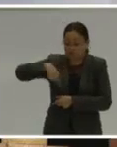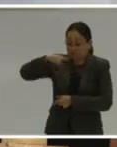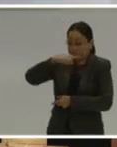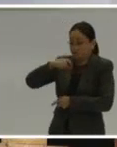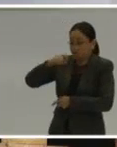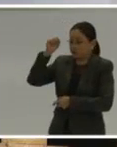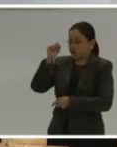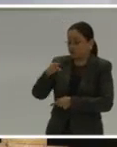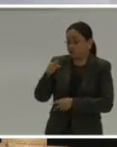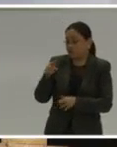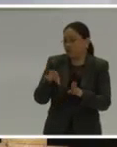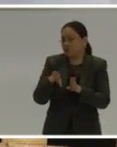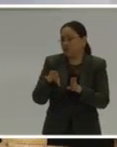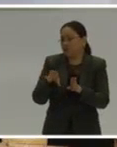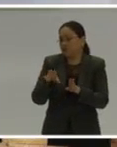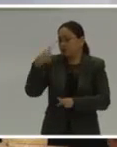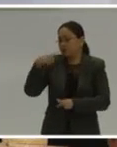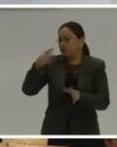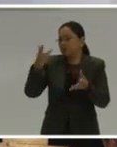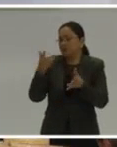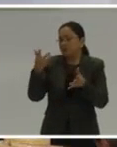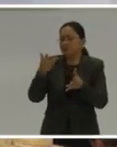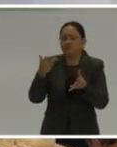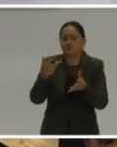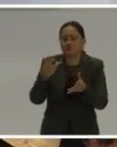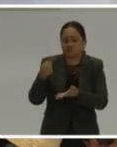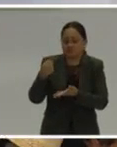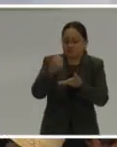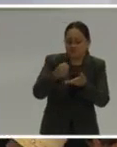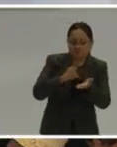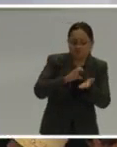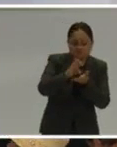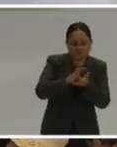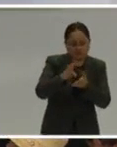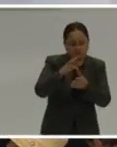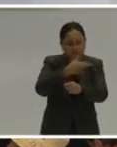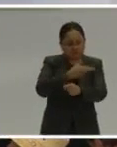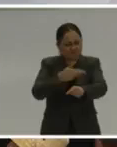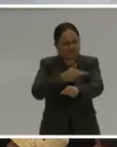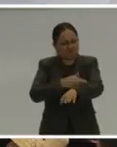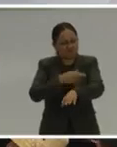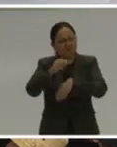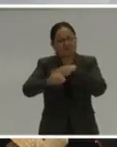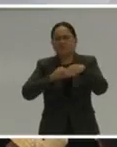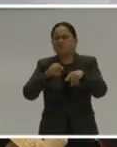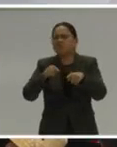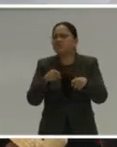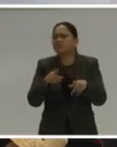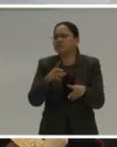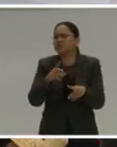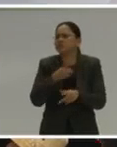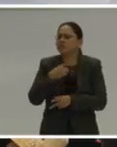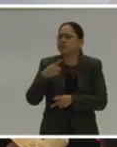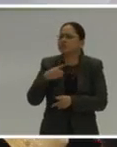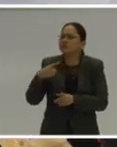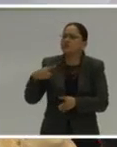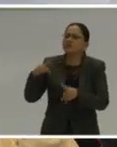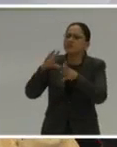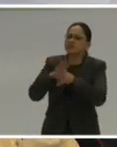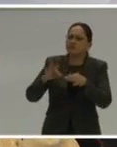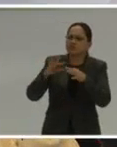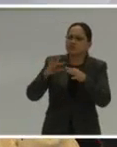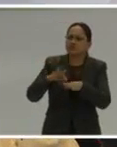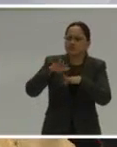parte del sur, la gestión y administración de los recursos en base, diremos, inclusive a la cuestión de